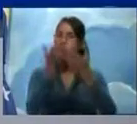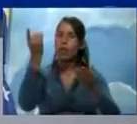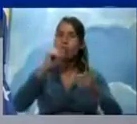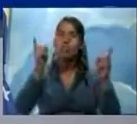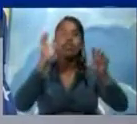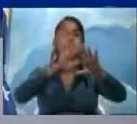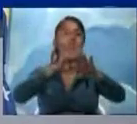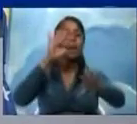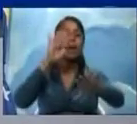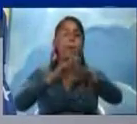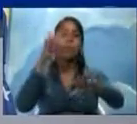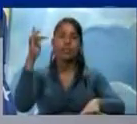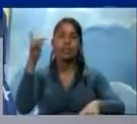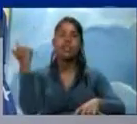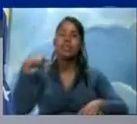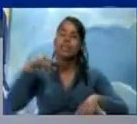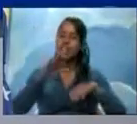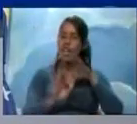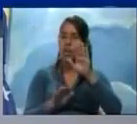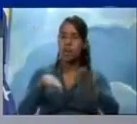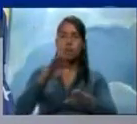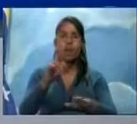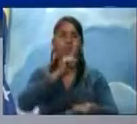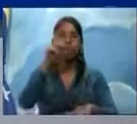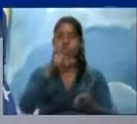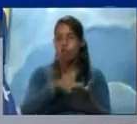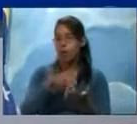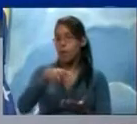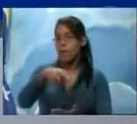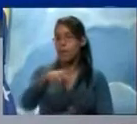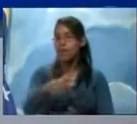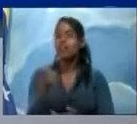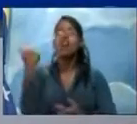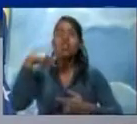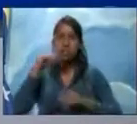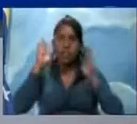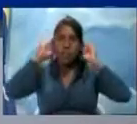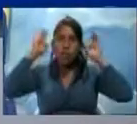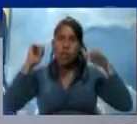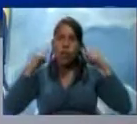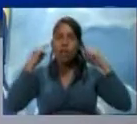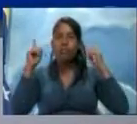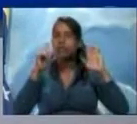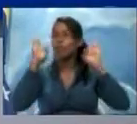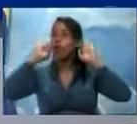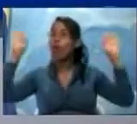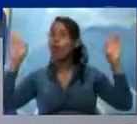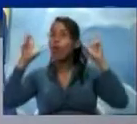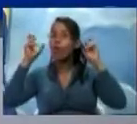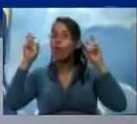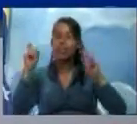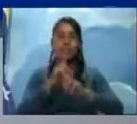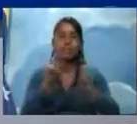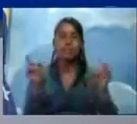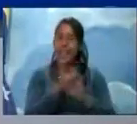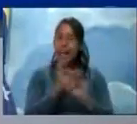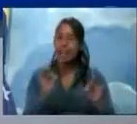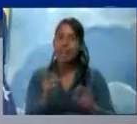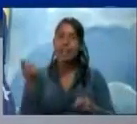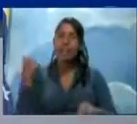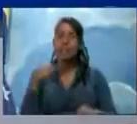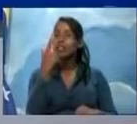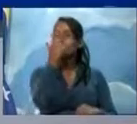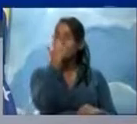y no palpan. Tienen pies y no caminan. Tienen orejas y no oyen.